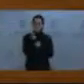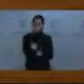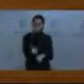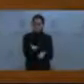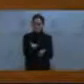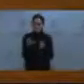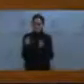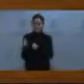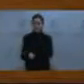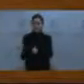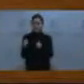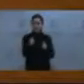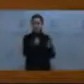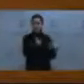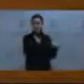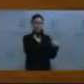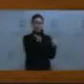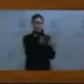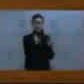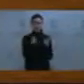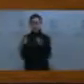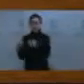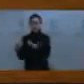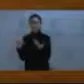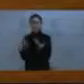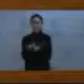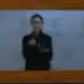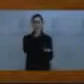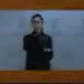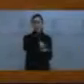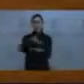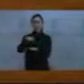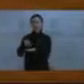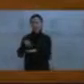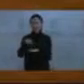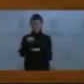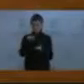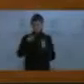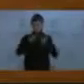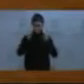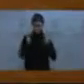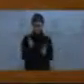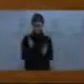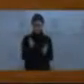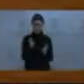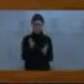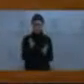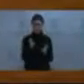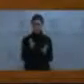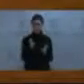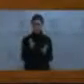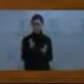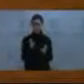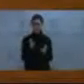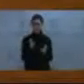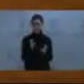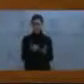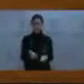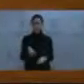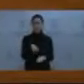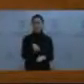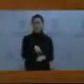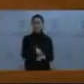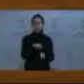uno de los grupos en relación con el centro, con su naturaleza de centro de internamiento, con su naturaleza de centro de cumplimiento